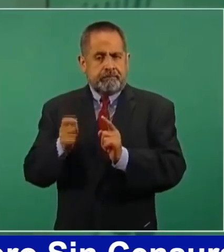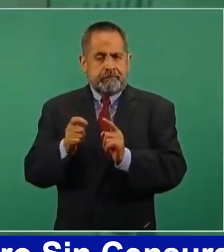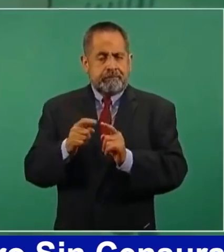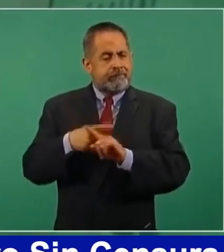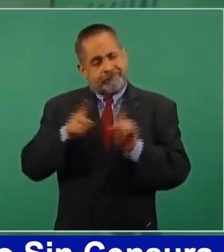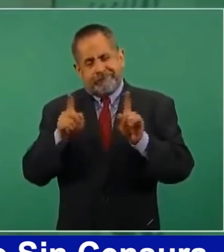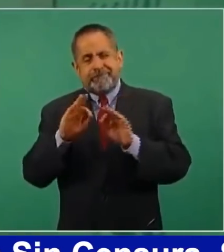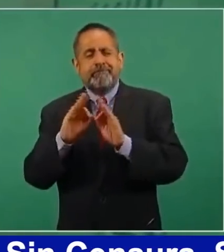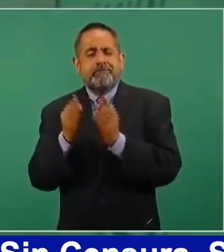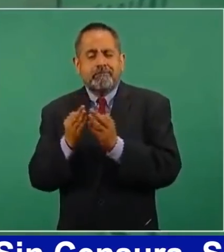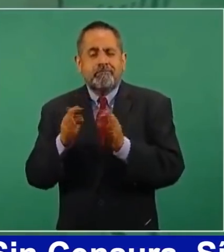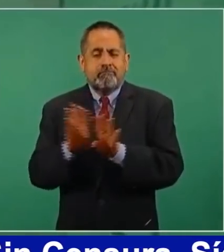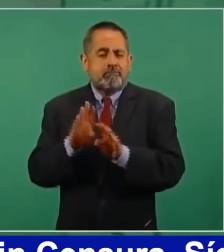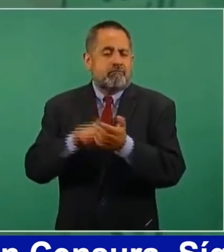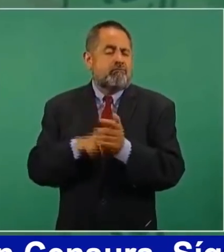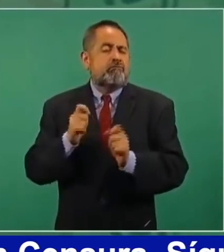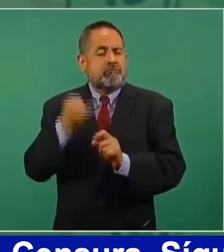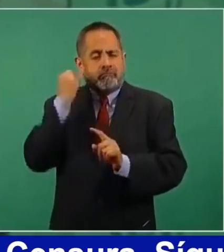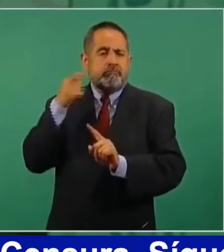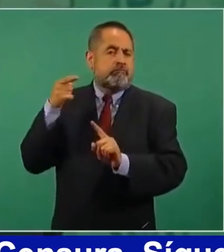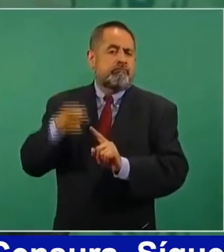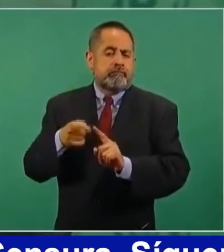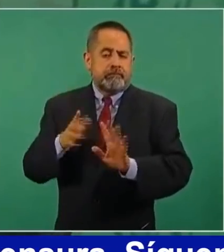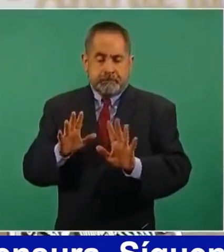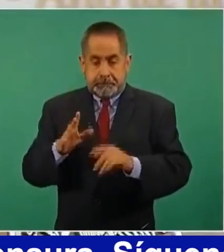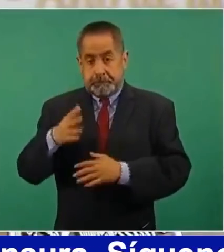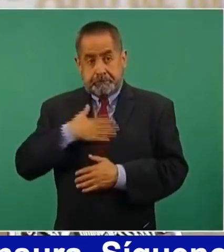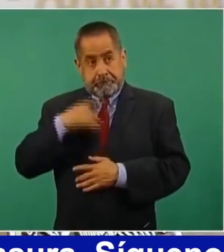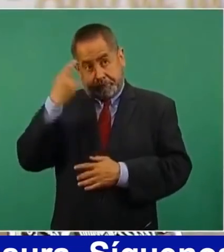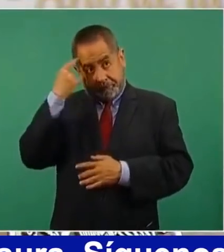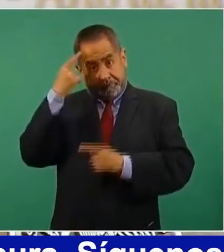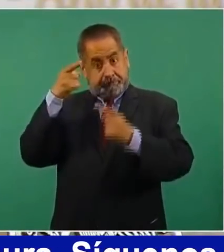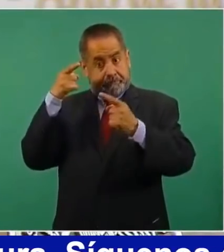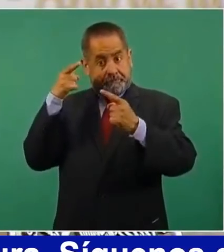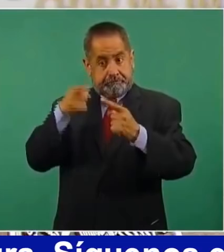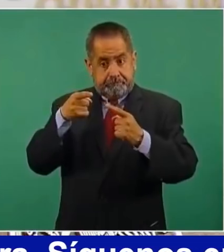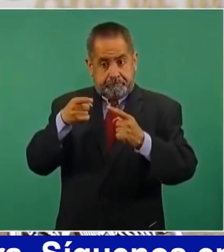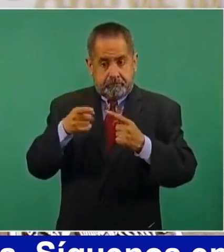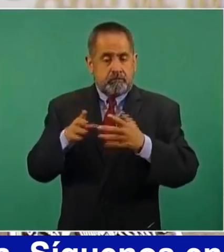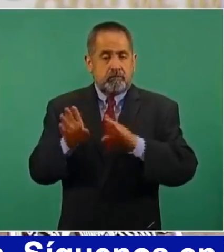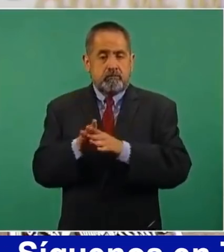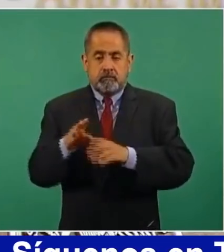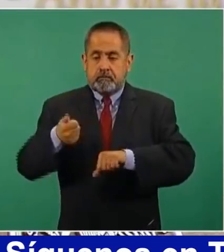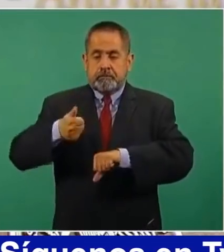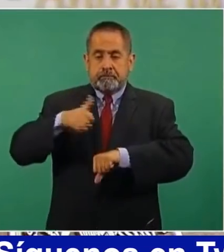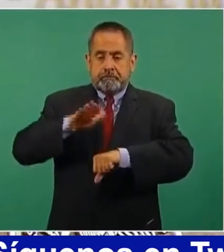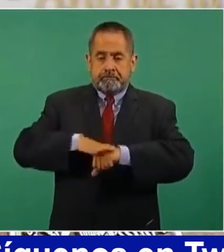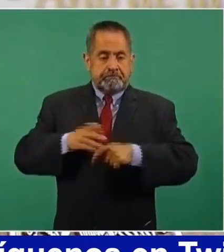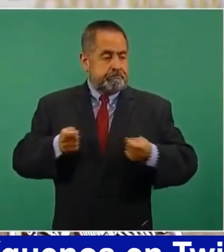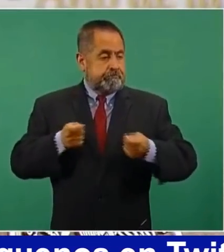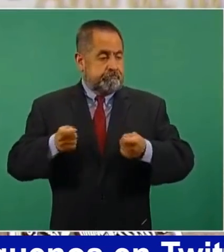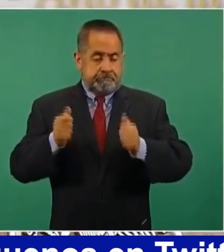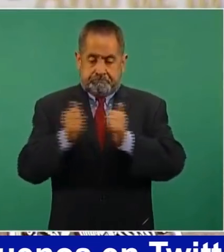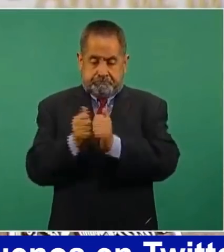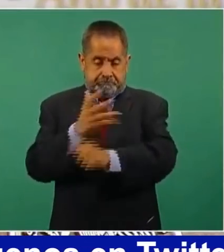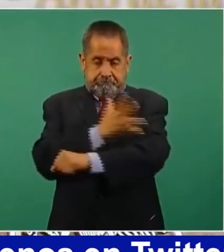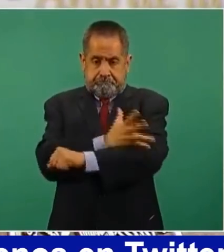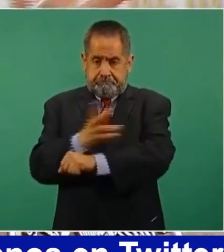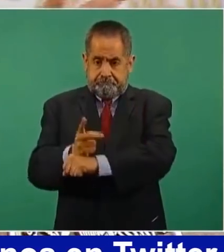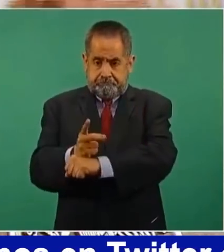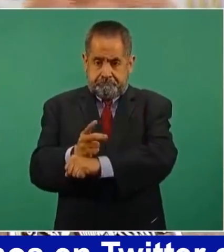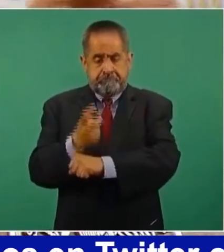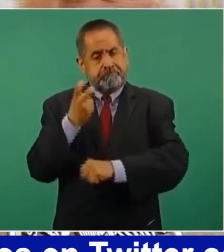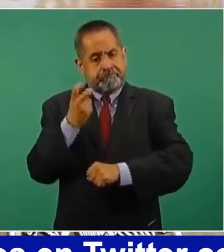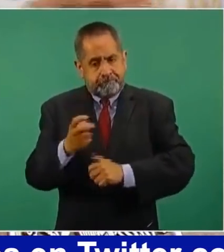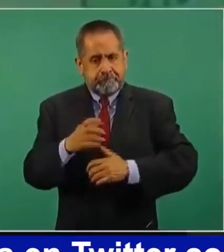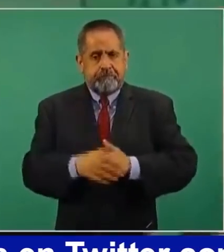tiene como premisa fundamental el hacer una administración honesta. Eso puede ser